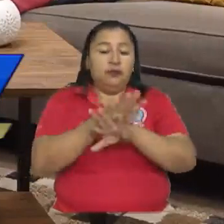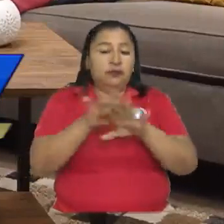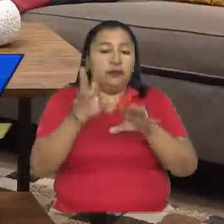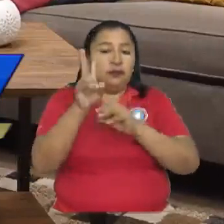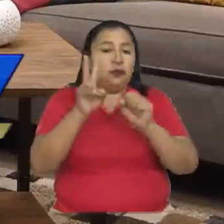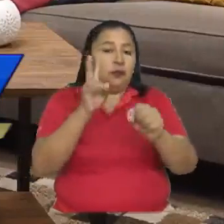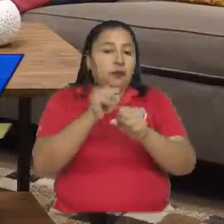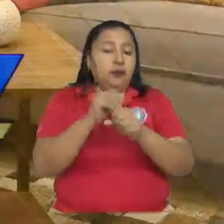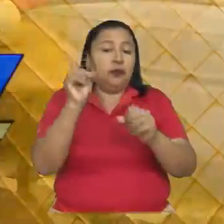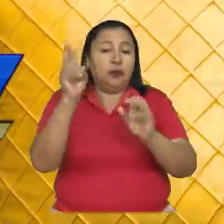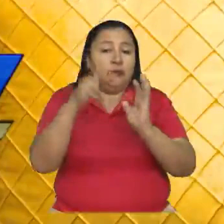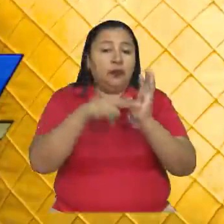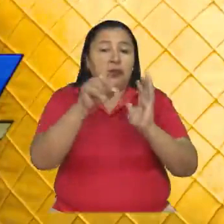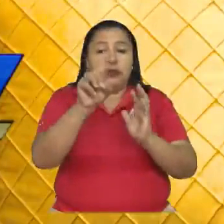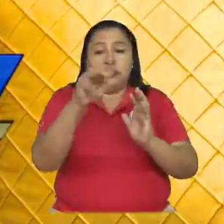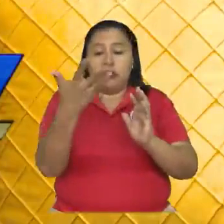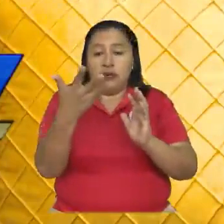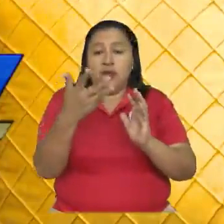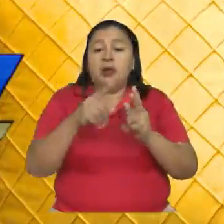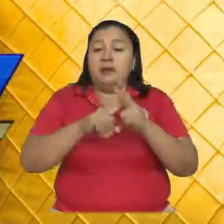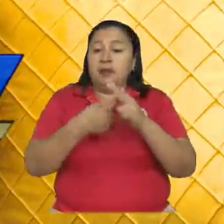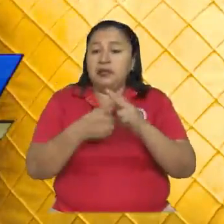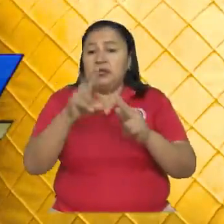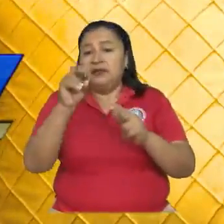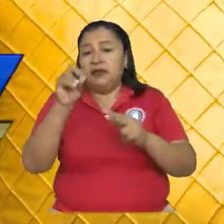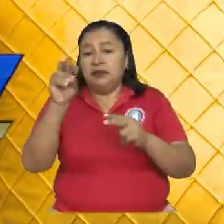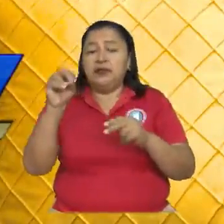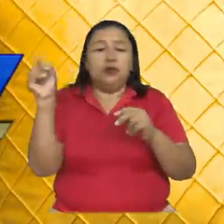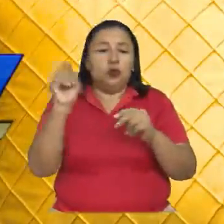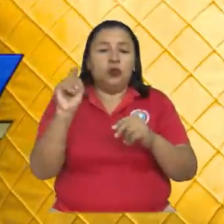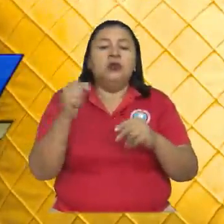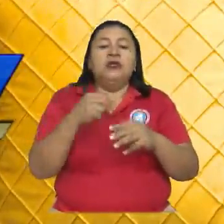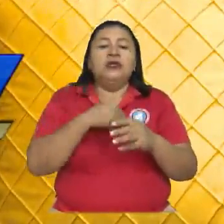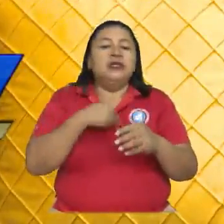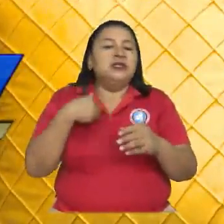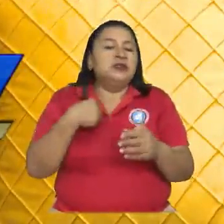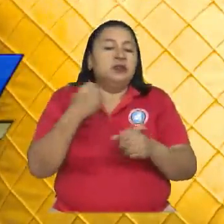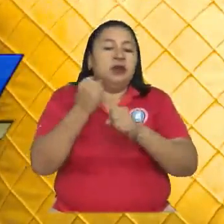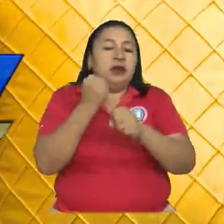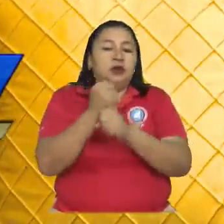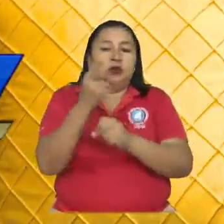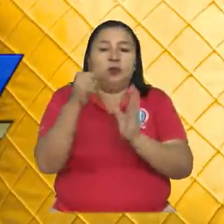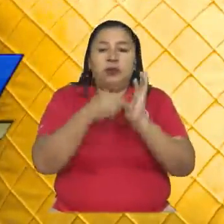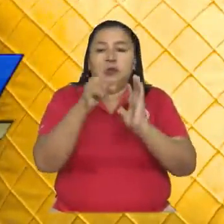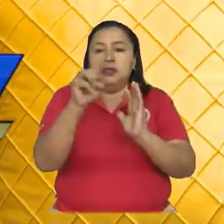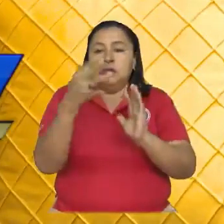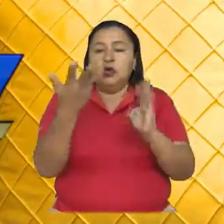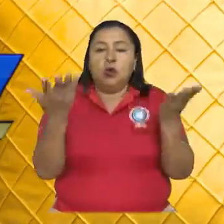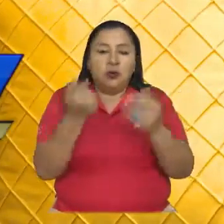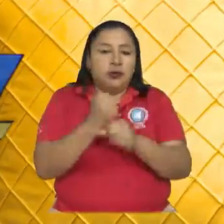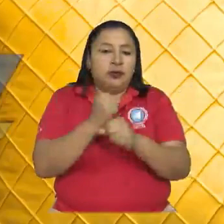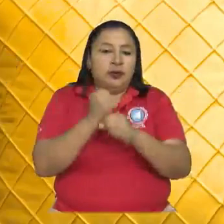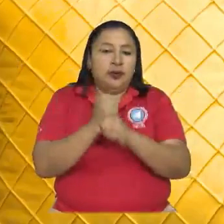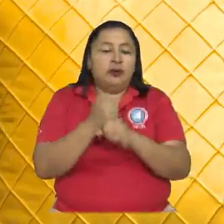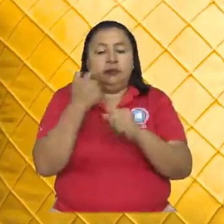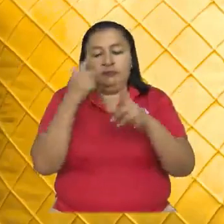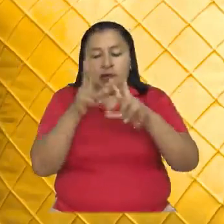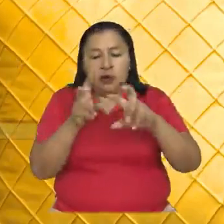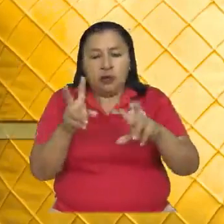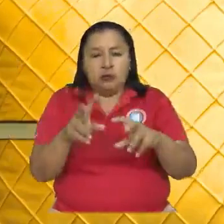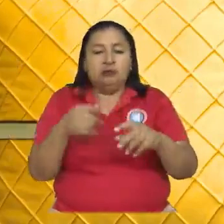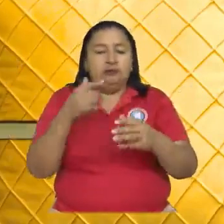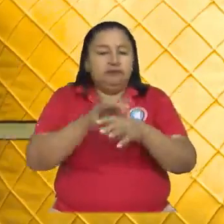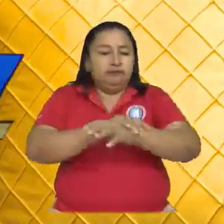de año, inicio del 2020, sino de lo que ha sido el 2019 en general. Okay. Prepararnos también de